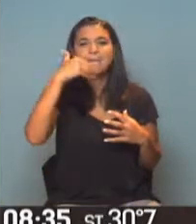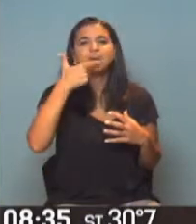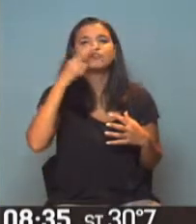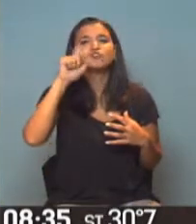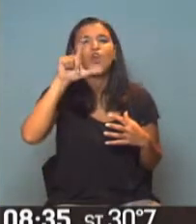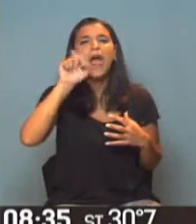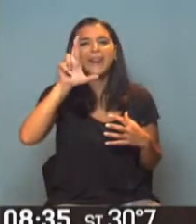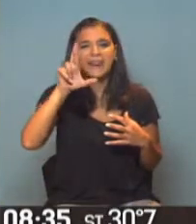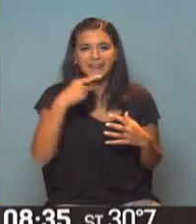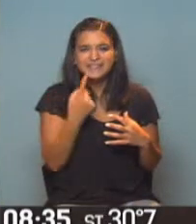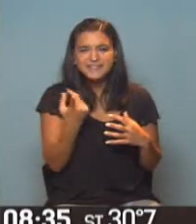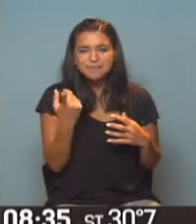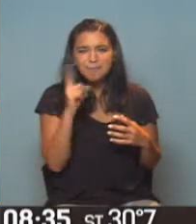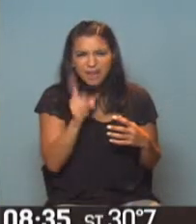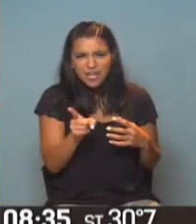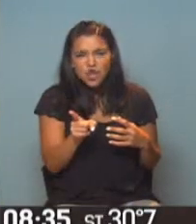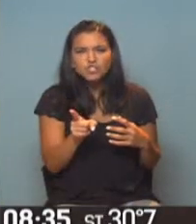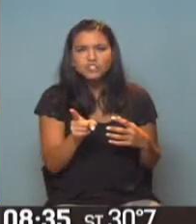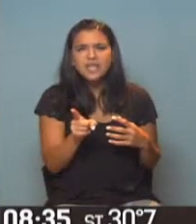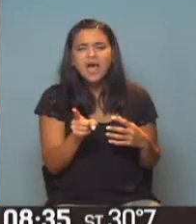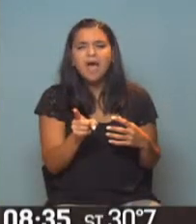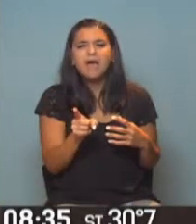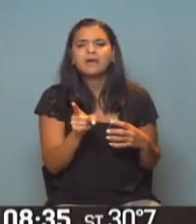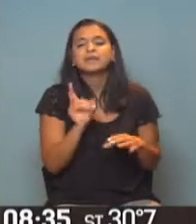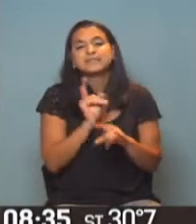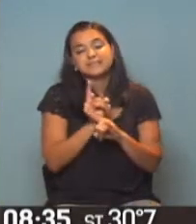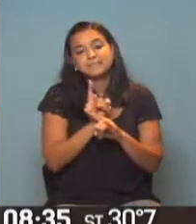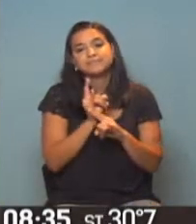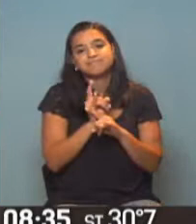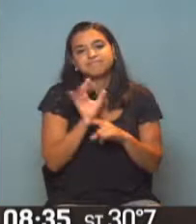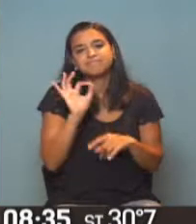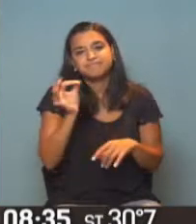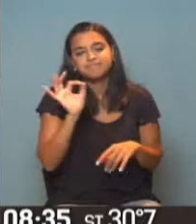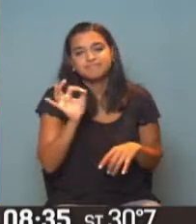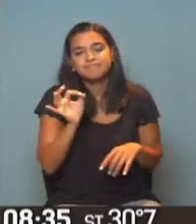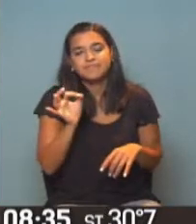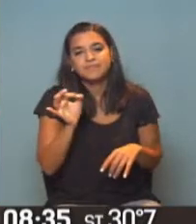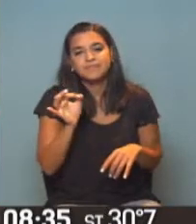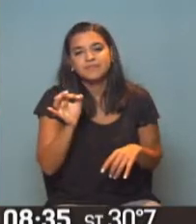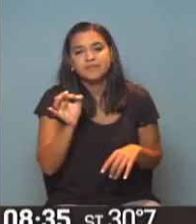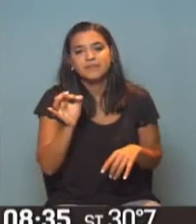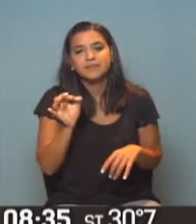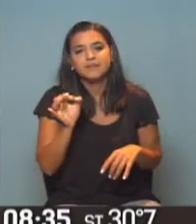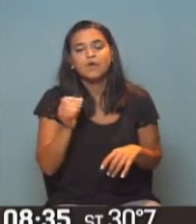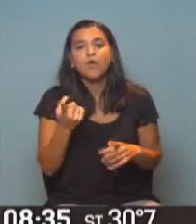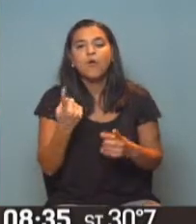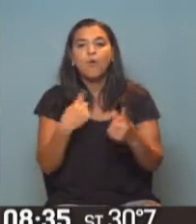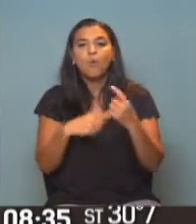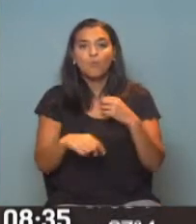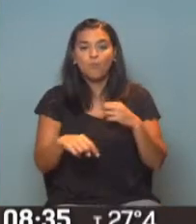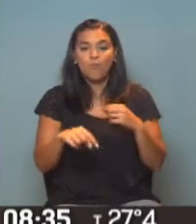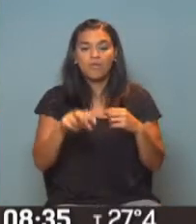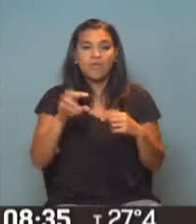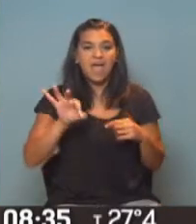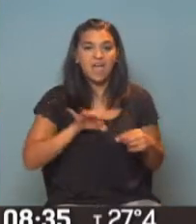peligrosa no es peligrosa claramente siempre se lo supo se fue sumando evidencia cuando fue abrumador año